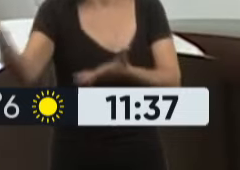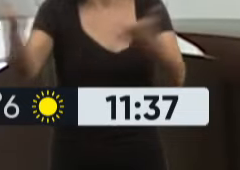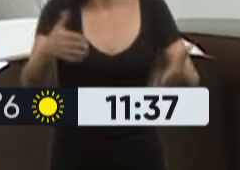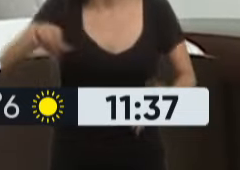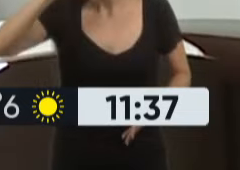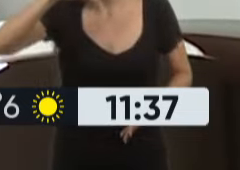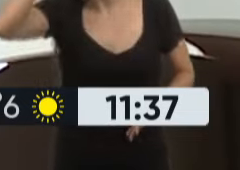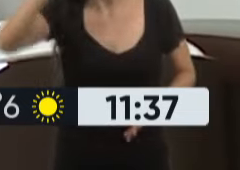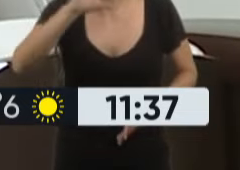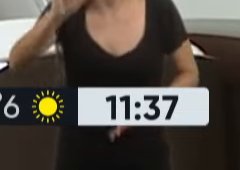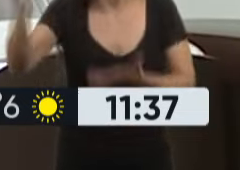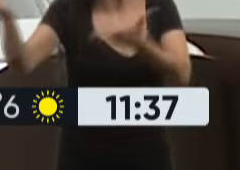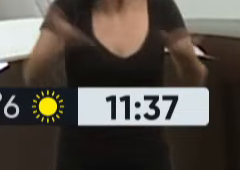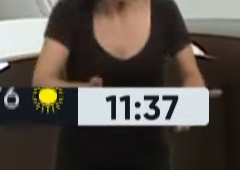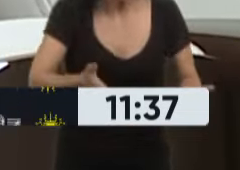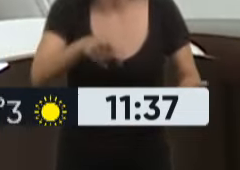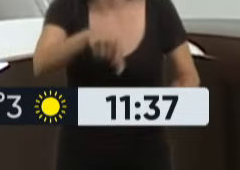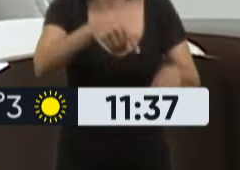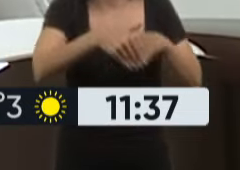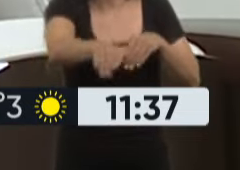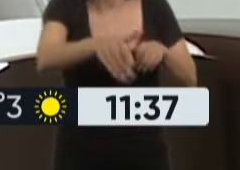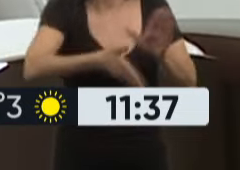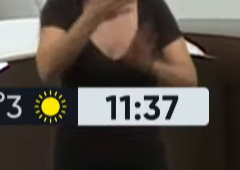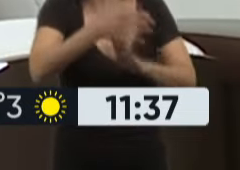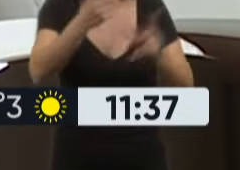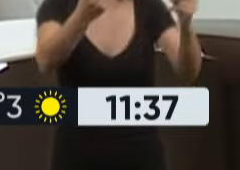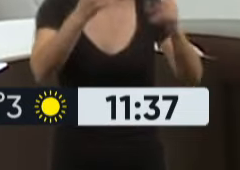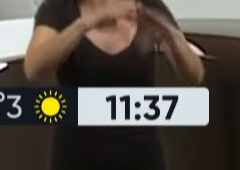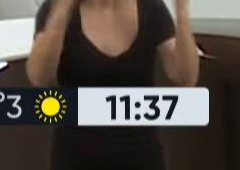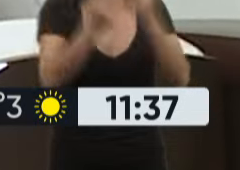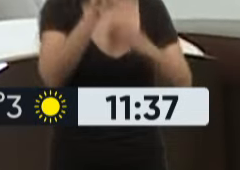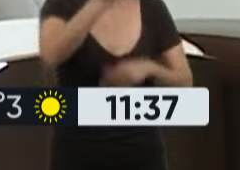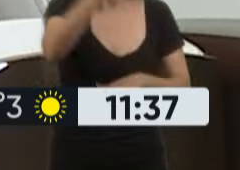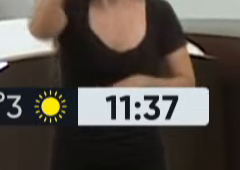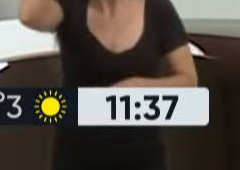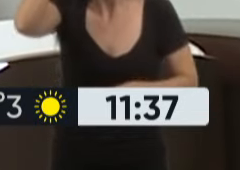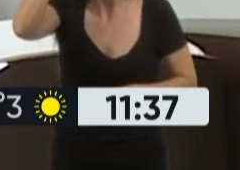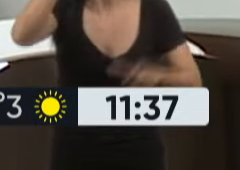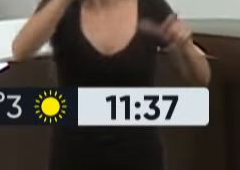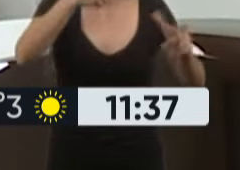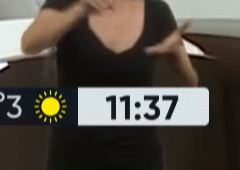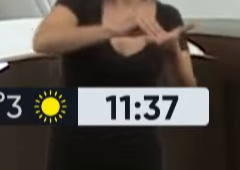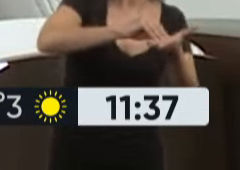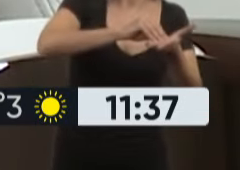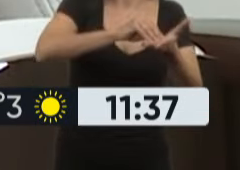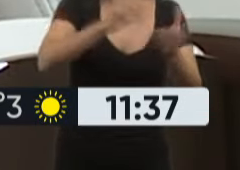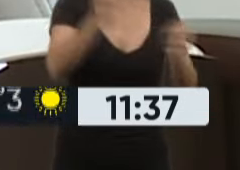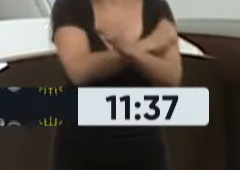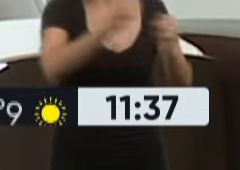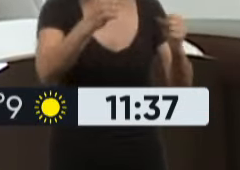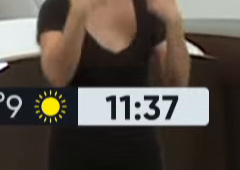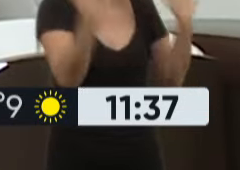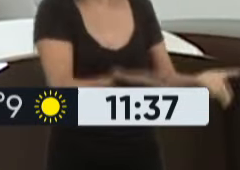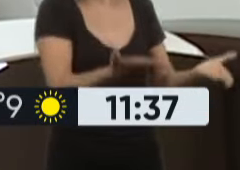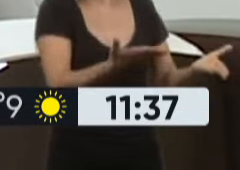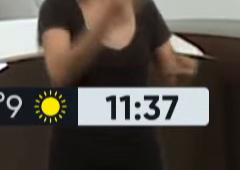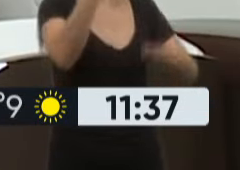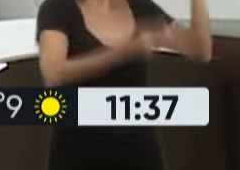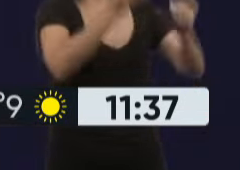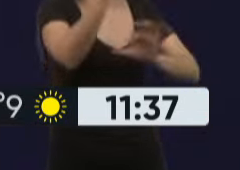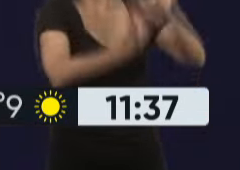allá Lo invitaron y yo no lo conozco a estas reuniones que van a tener porque se necesitan 38 Héroes como como dice el presidente Miley para el